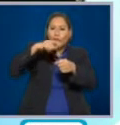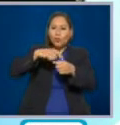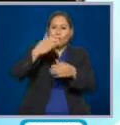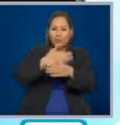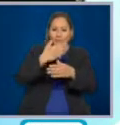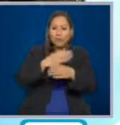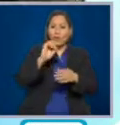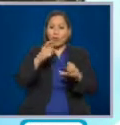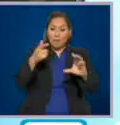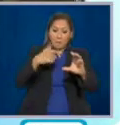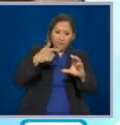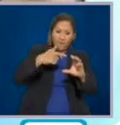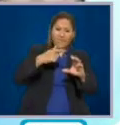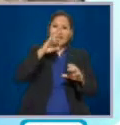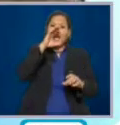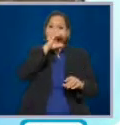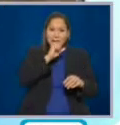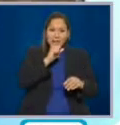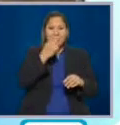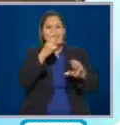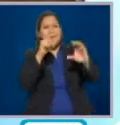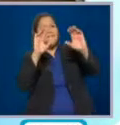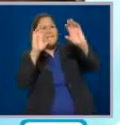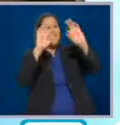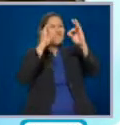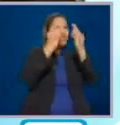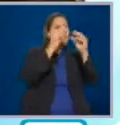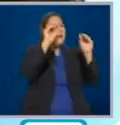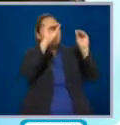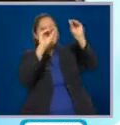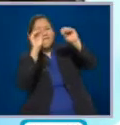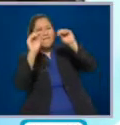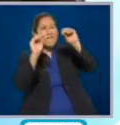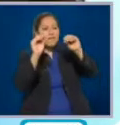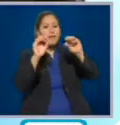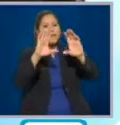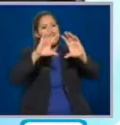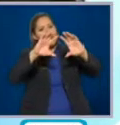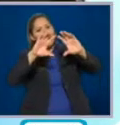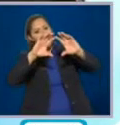justo llegar a moldear esta estructura de la forma que lo hace, ¿no? Porque lo hace en formas